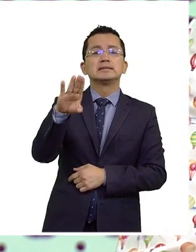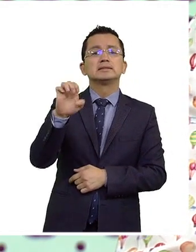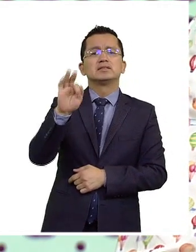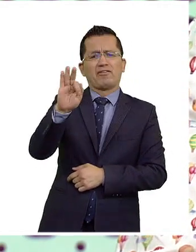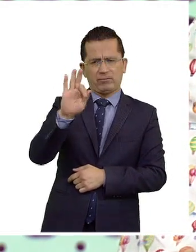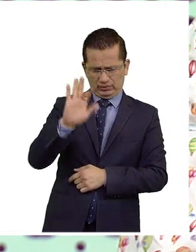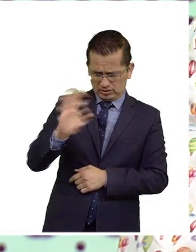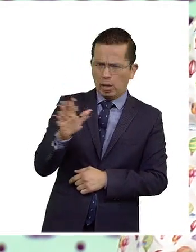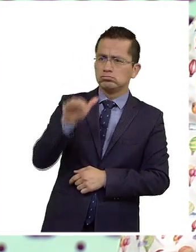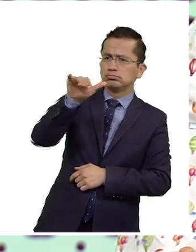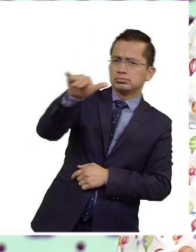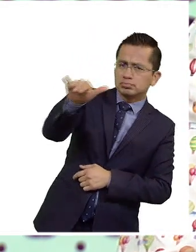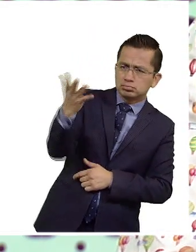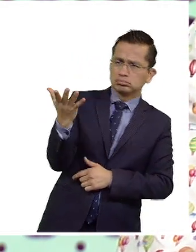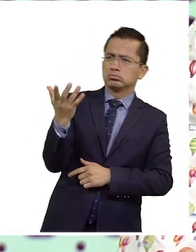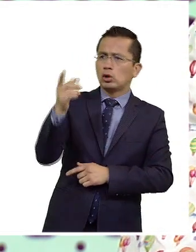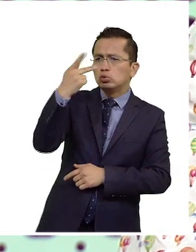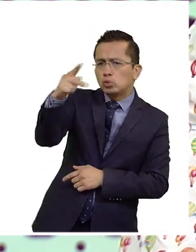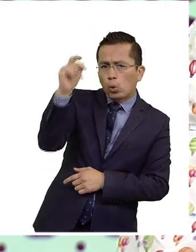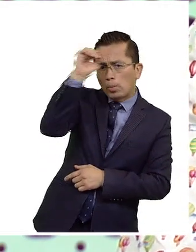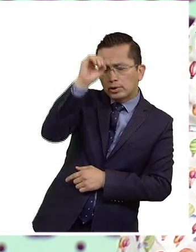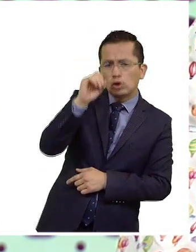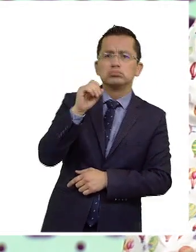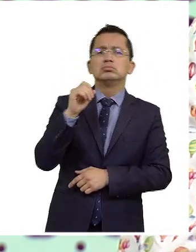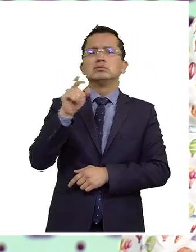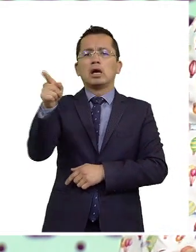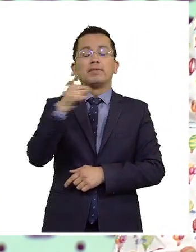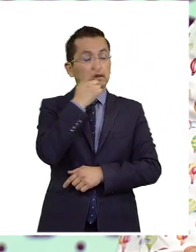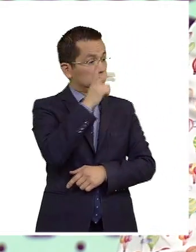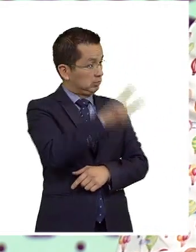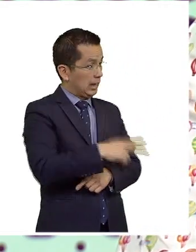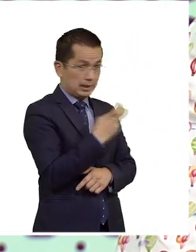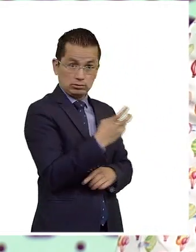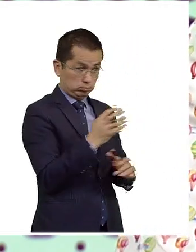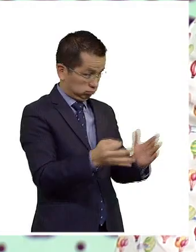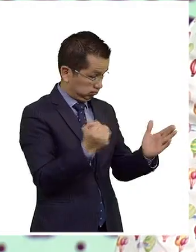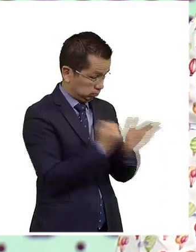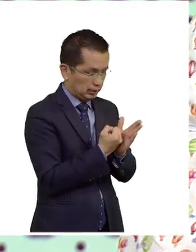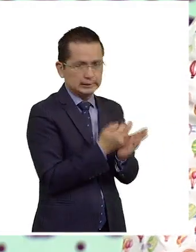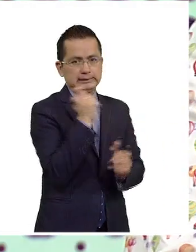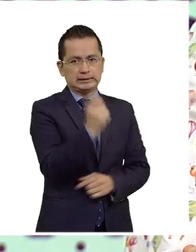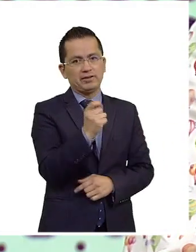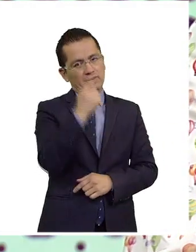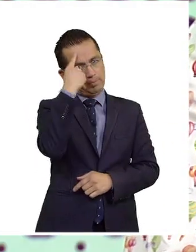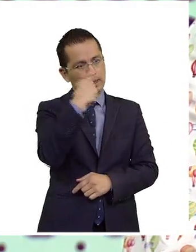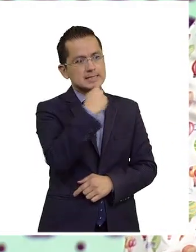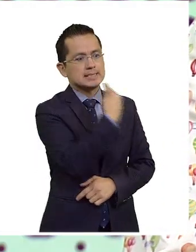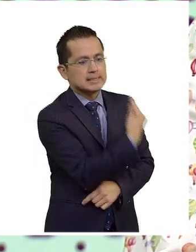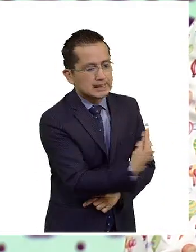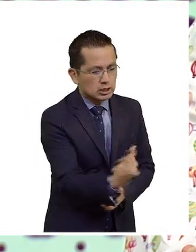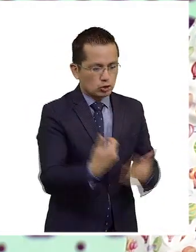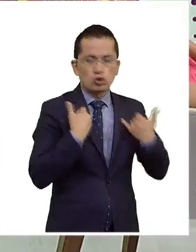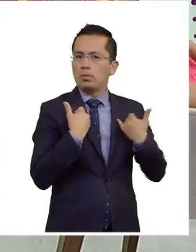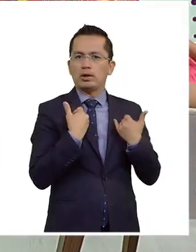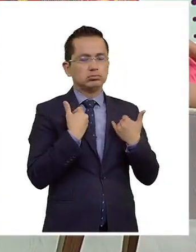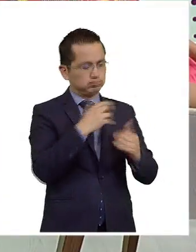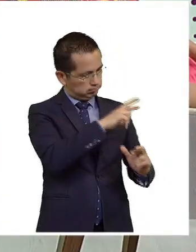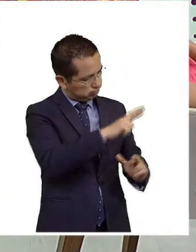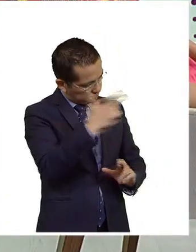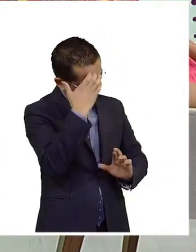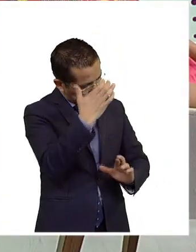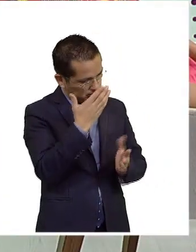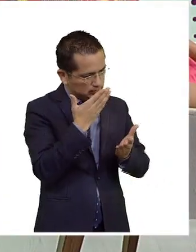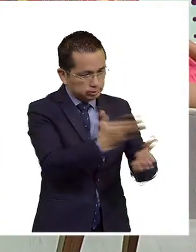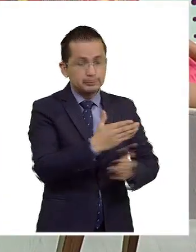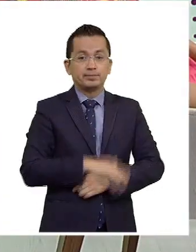representar un reconocimiento en derechos a niñas, niños y adolescentes. Por eso creemos que ya el Congreso está listo para